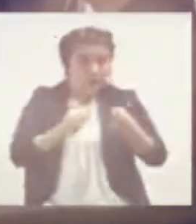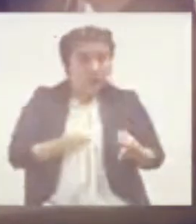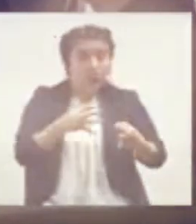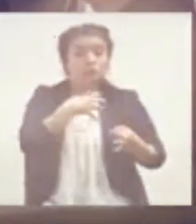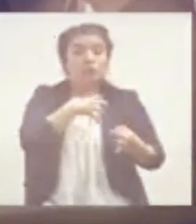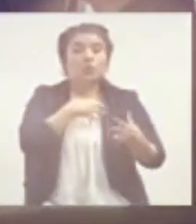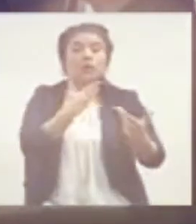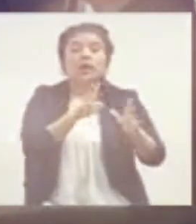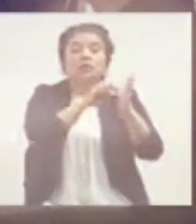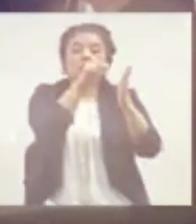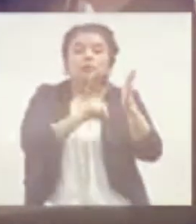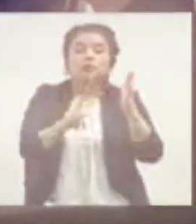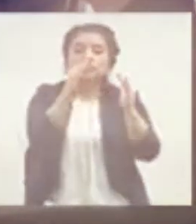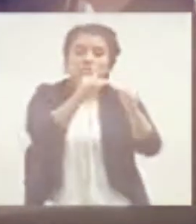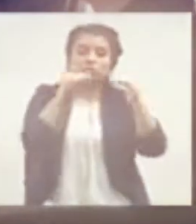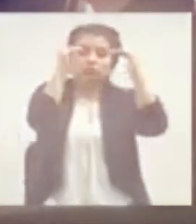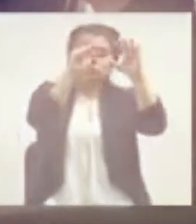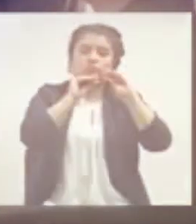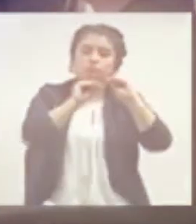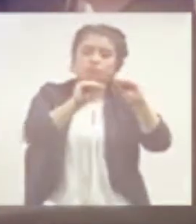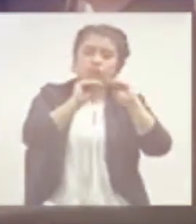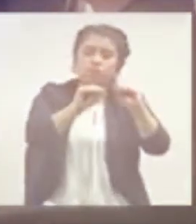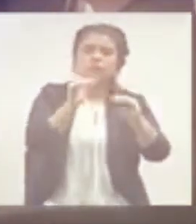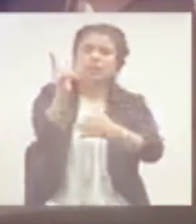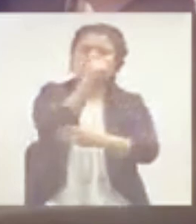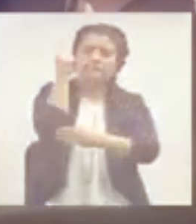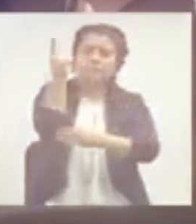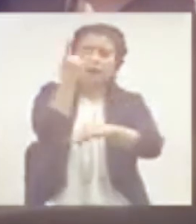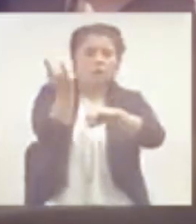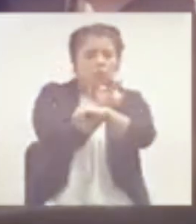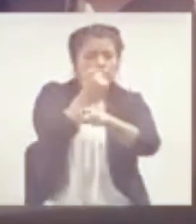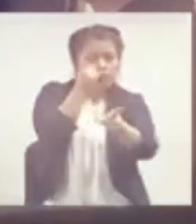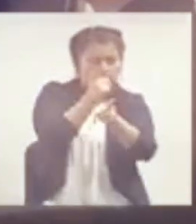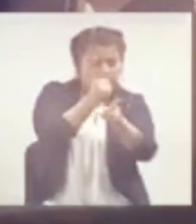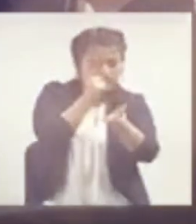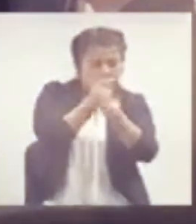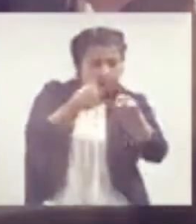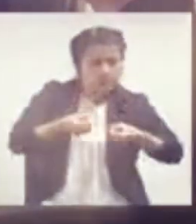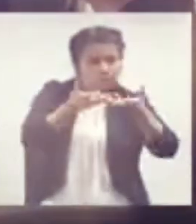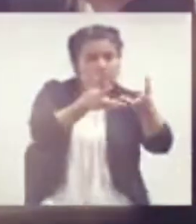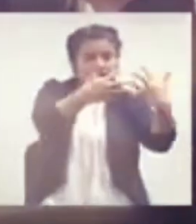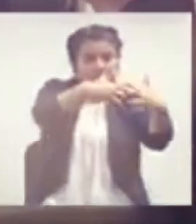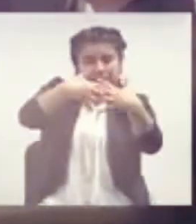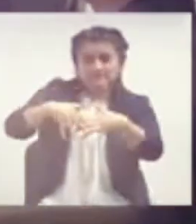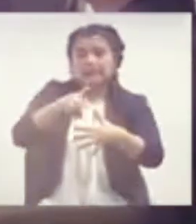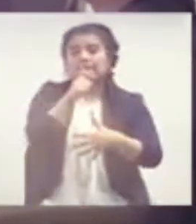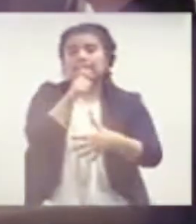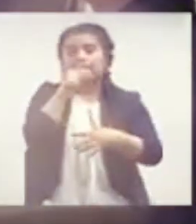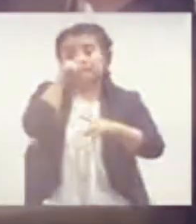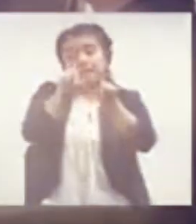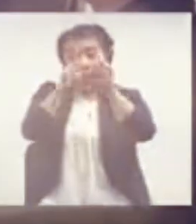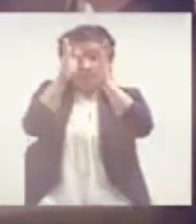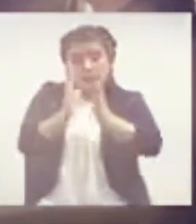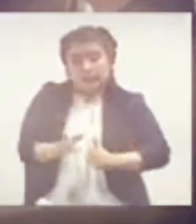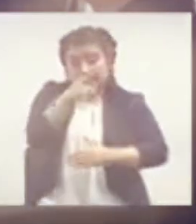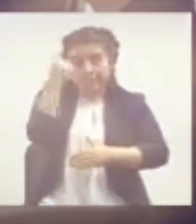permite que los programas de formación profesional sigan siendo relevantes, útiles y pertinentes para el sector privado y trabajadores. Además,